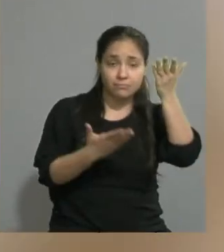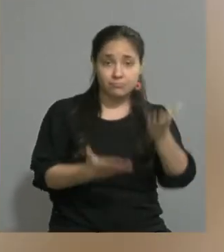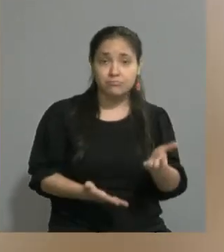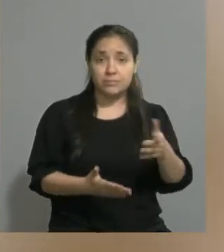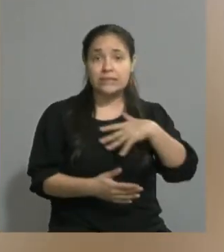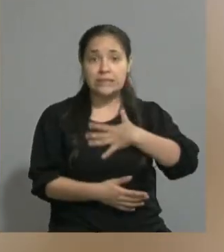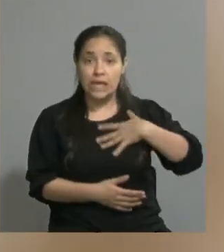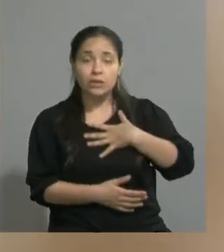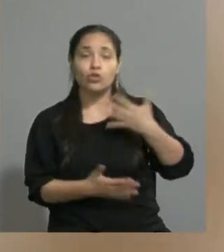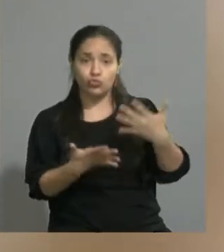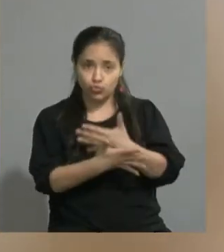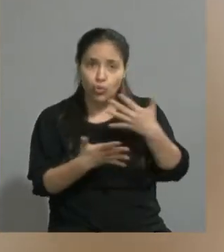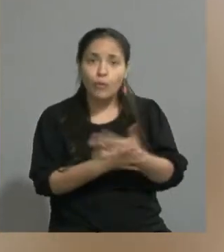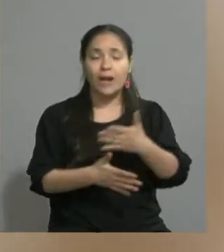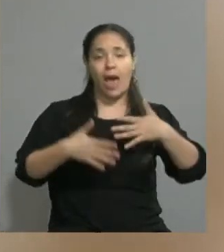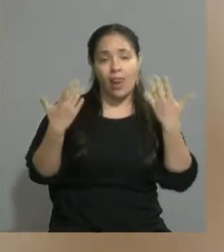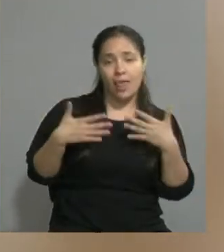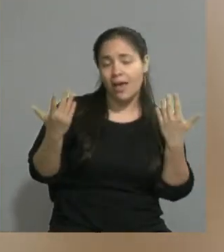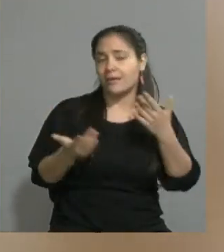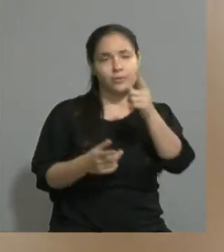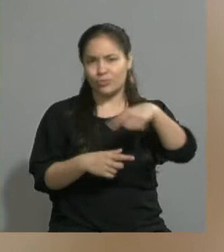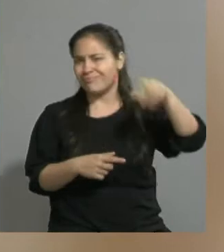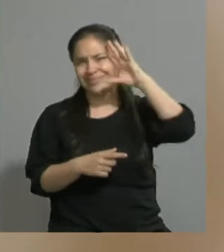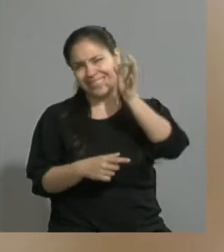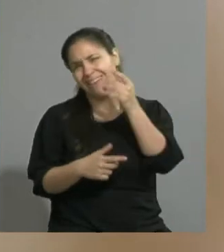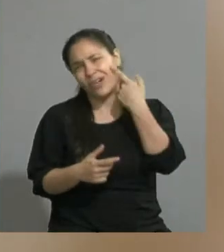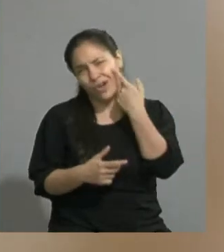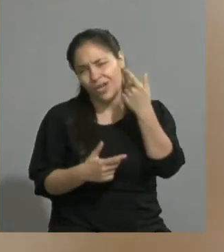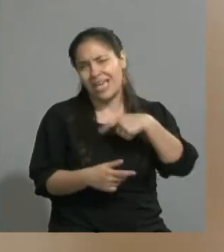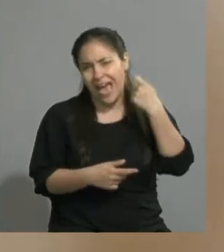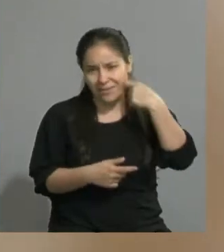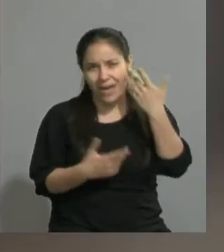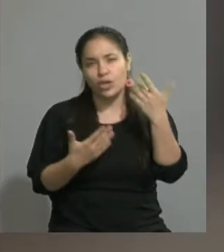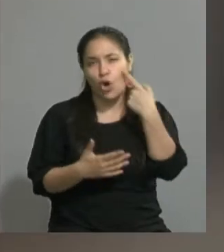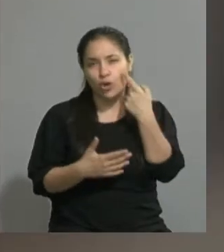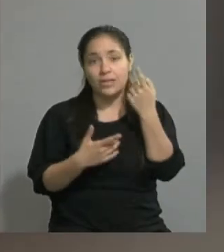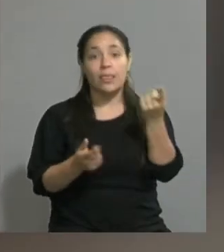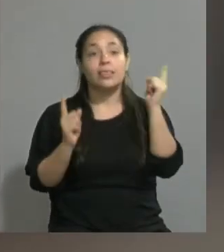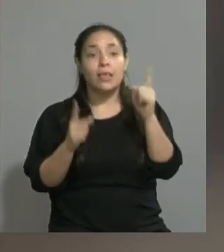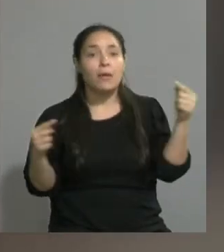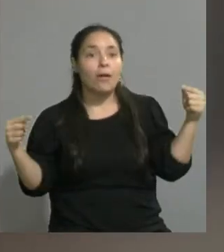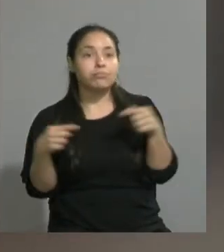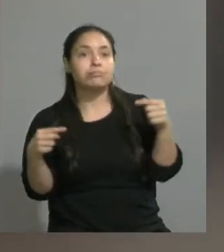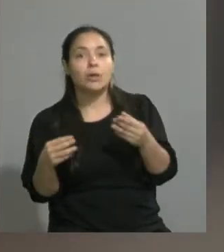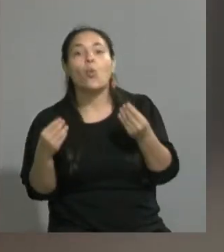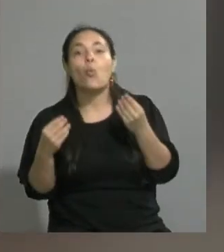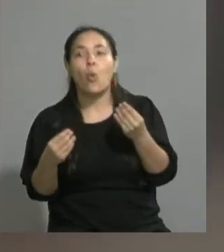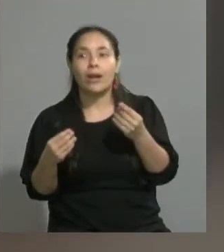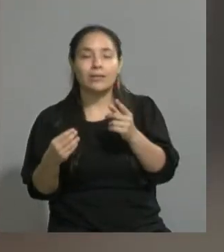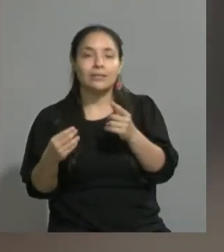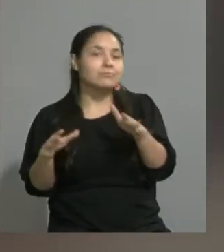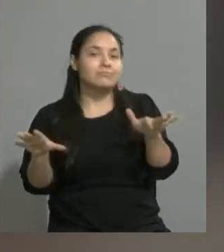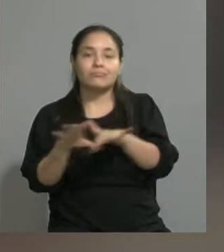seres sintientes que sufren, gozan, se alegran, bueno, lo que sabemos de los animales. Y choca, fíjese lo que es nuestro